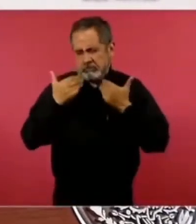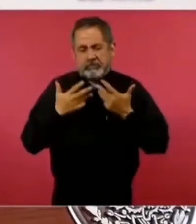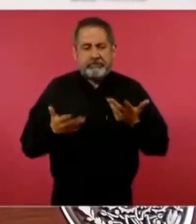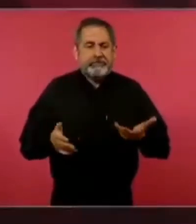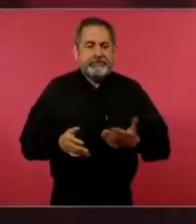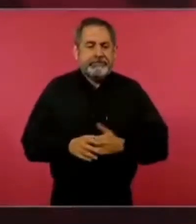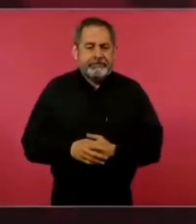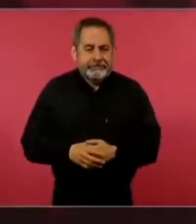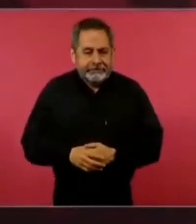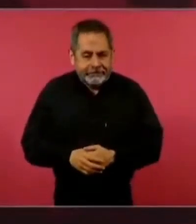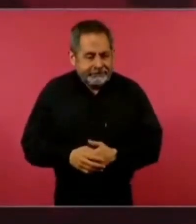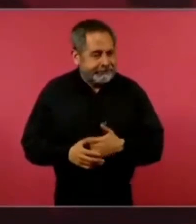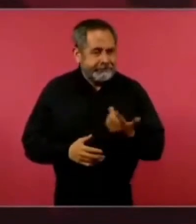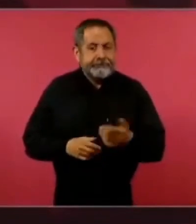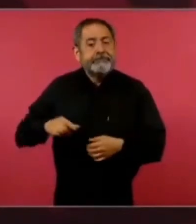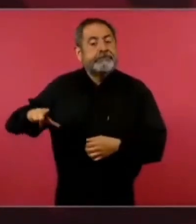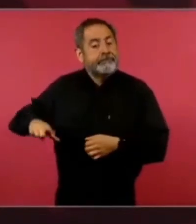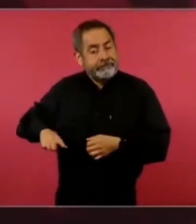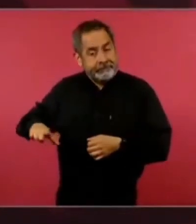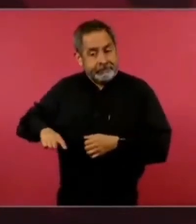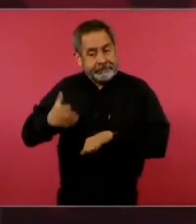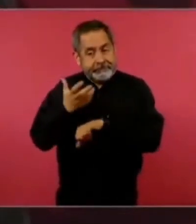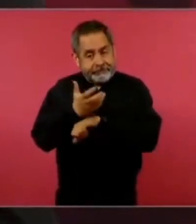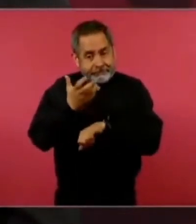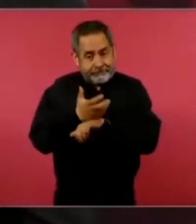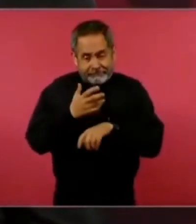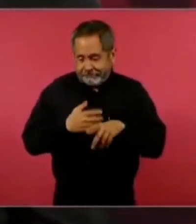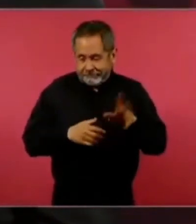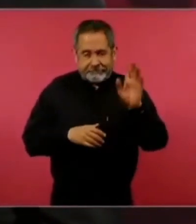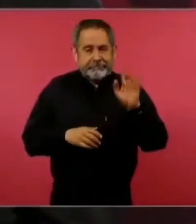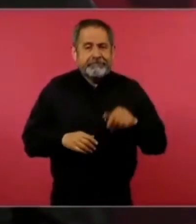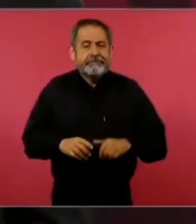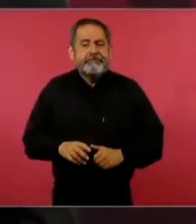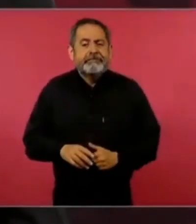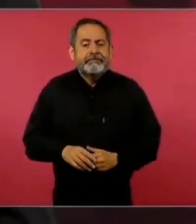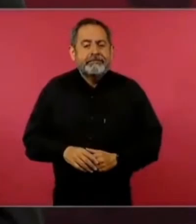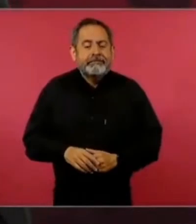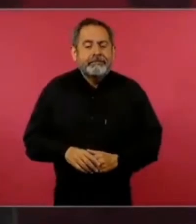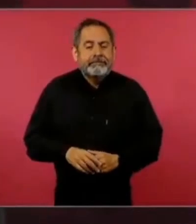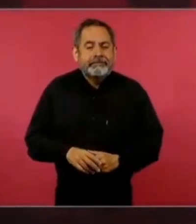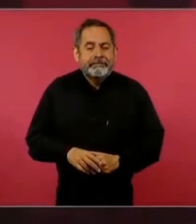Y el gobierno de Estados Unidos, llámese